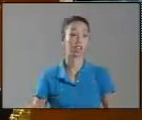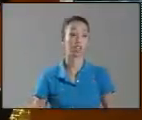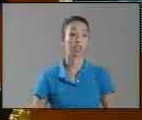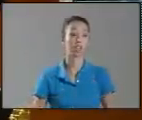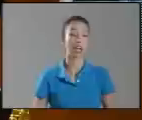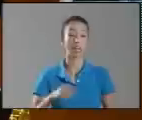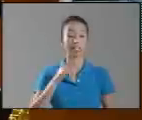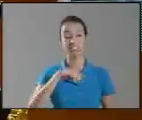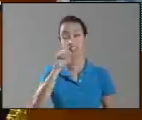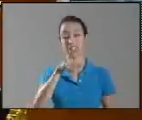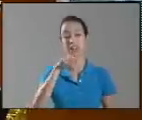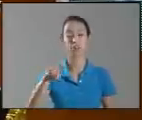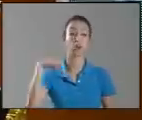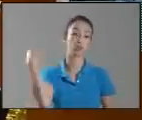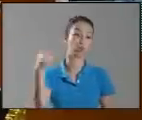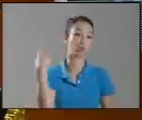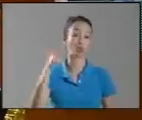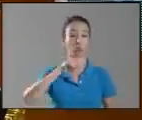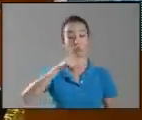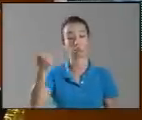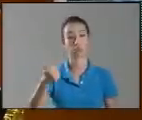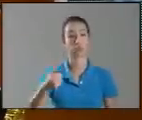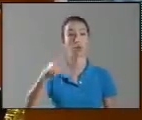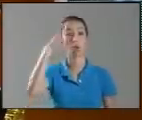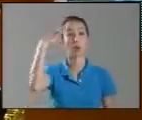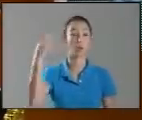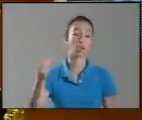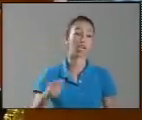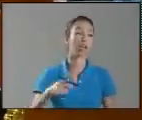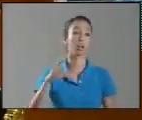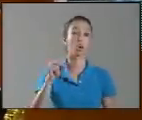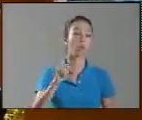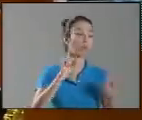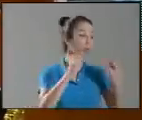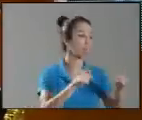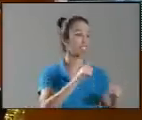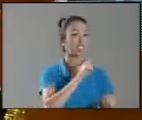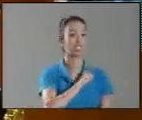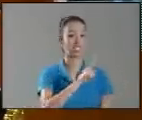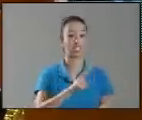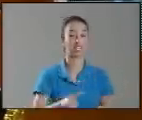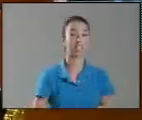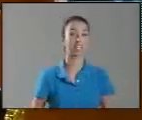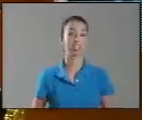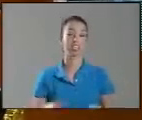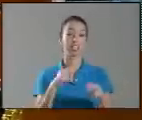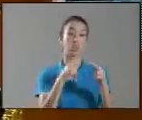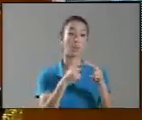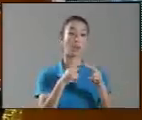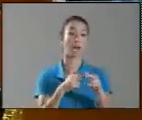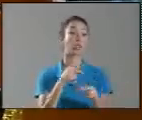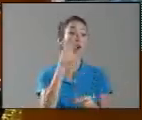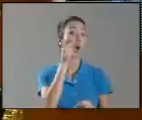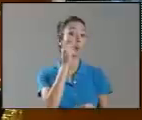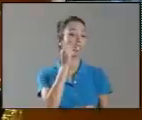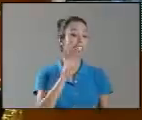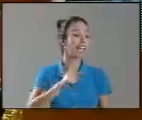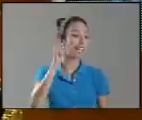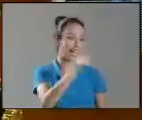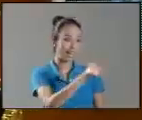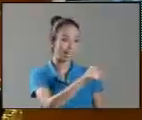Perdonen, pero ahí descalificó a todos los demás. Porque les dijo a los que lo estaban acusando: ustedes no pueden ser